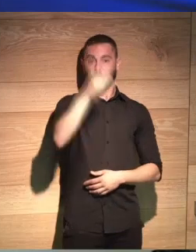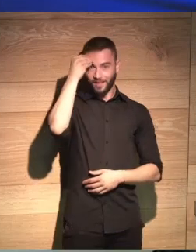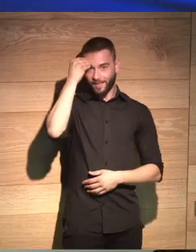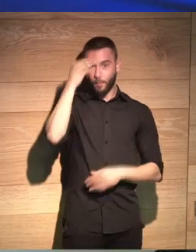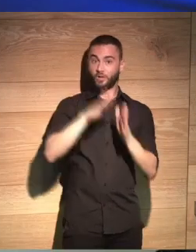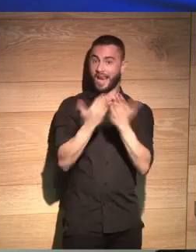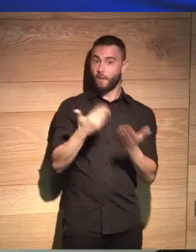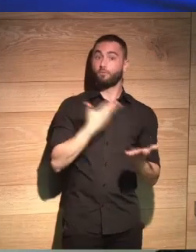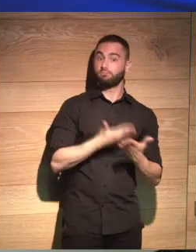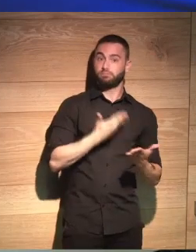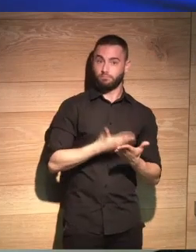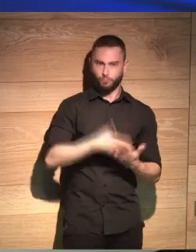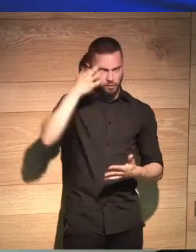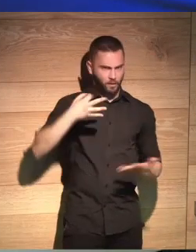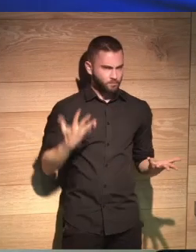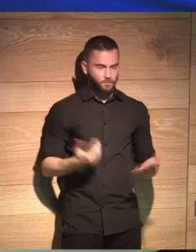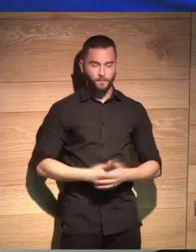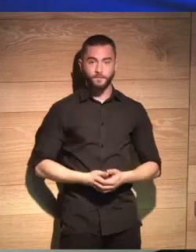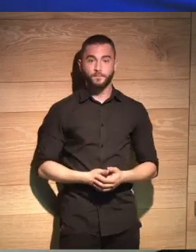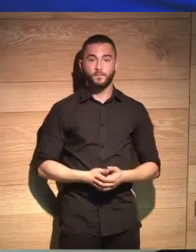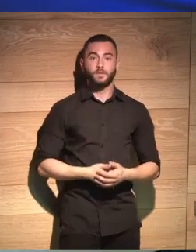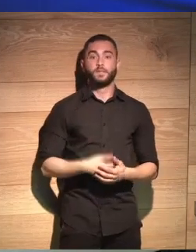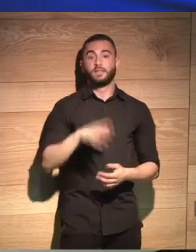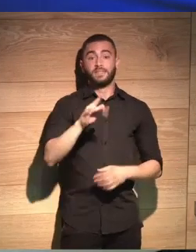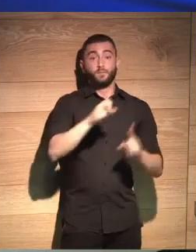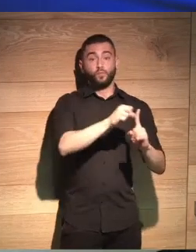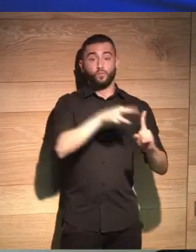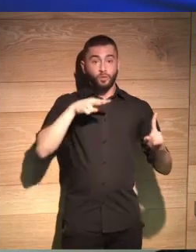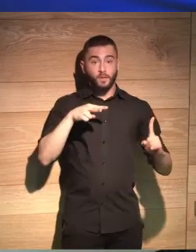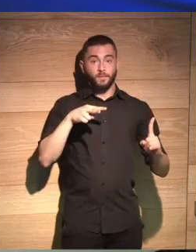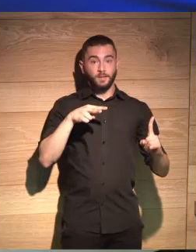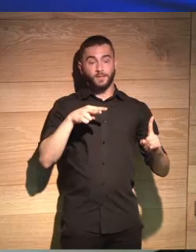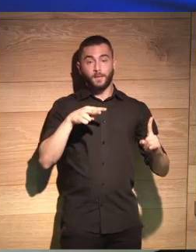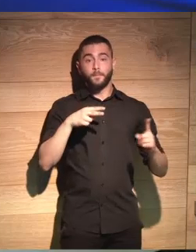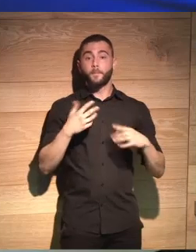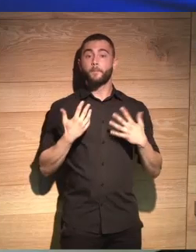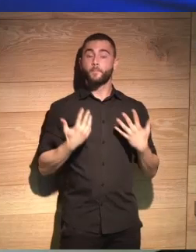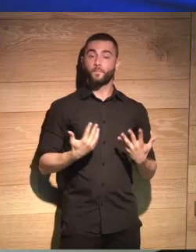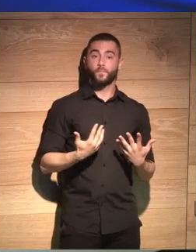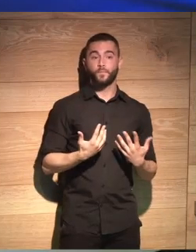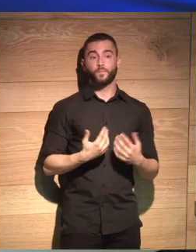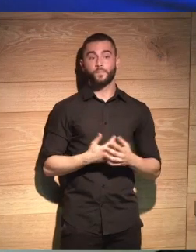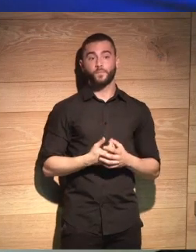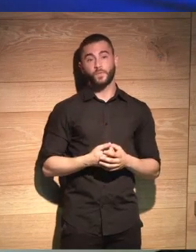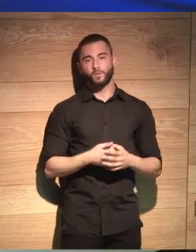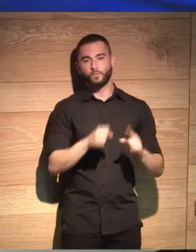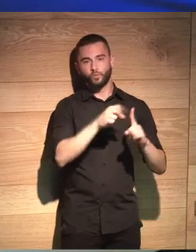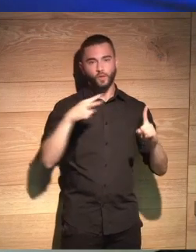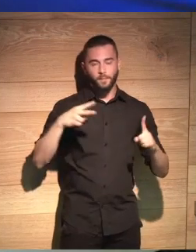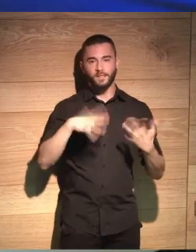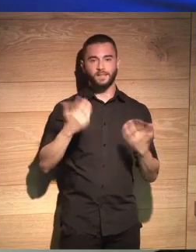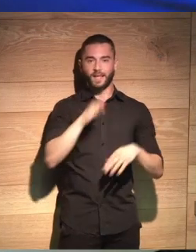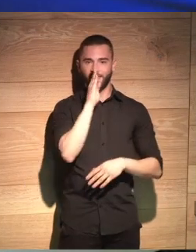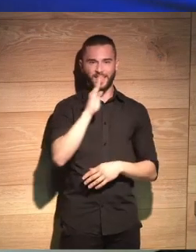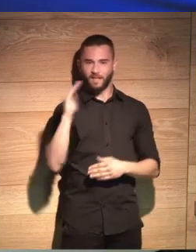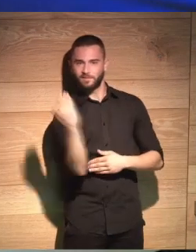creo. Sí, creo que la mirada oblicua, que llega como de una tangente o de forma